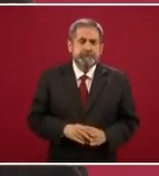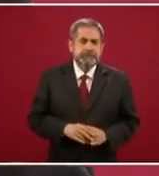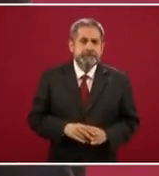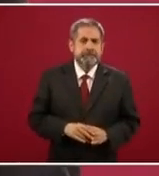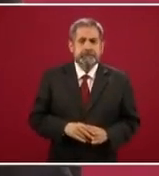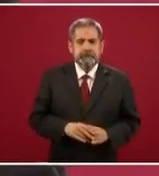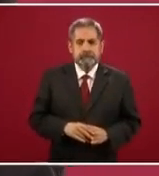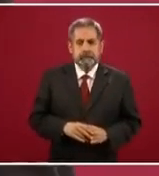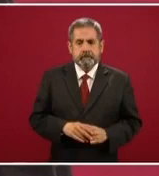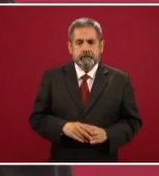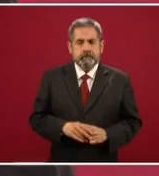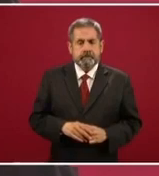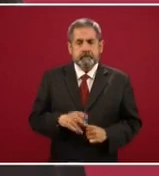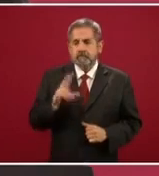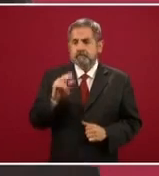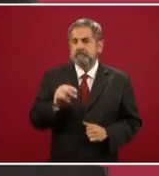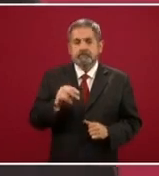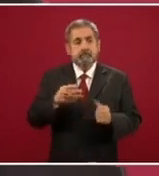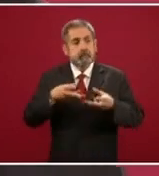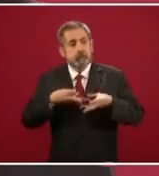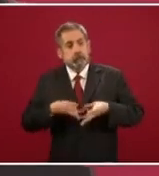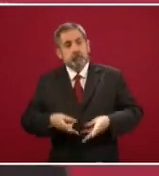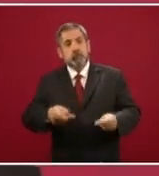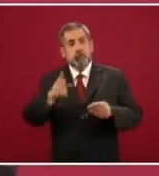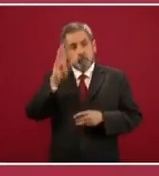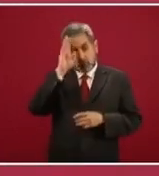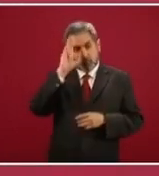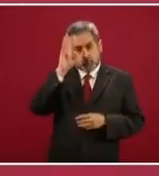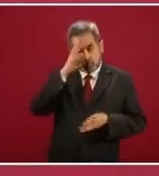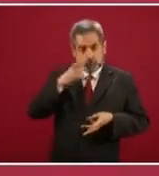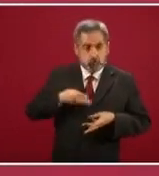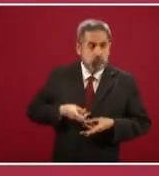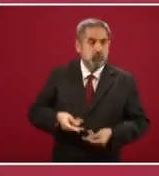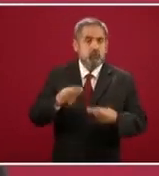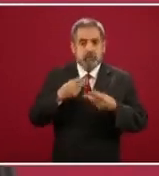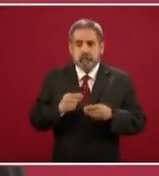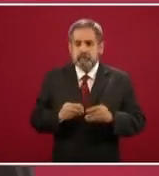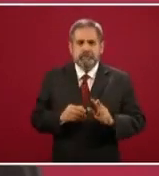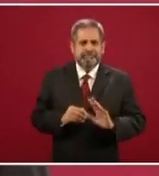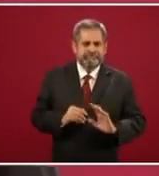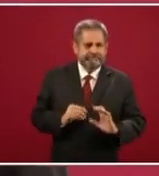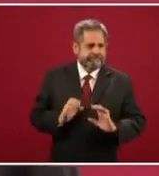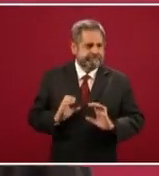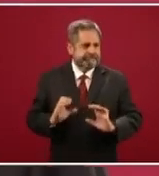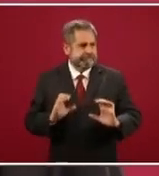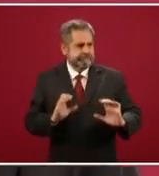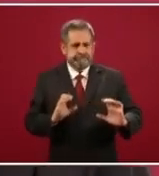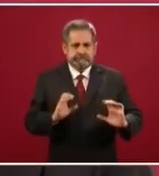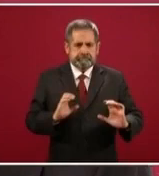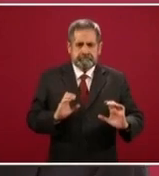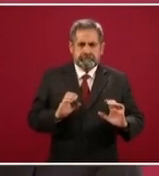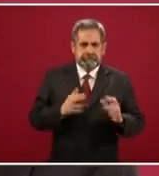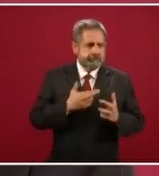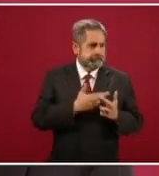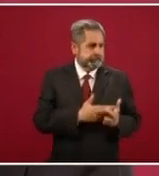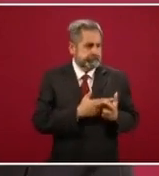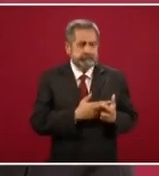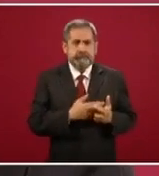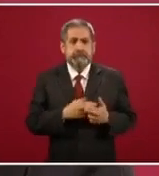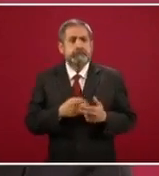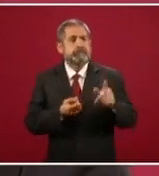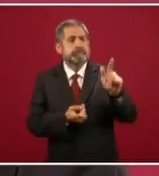no se gastó más de lo que tenemos de